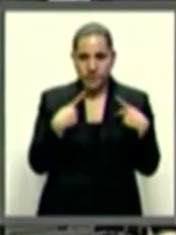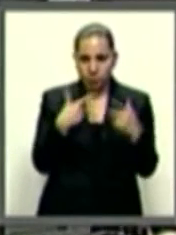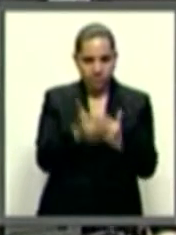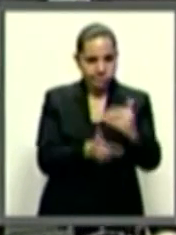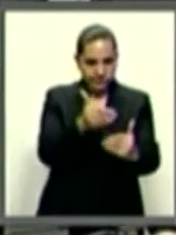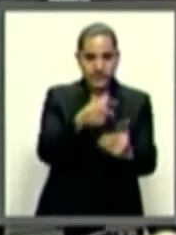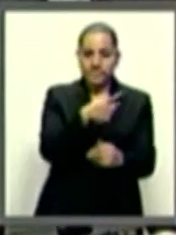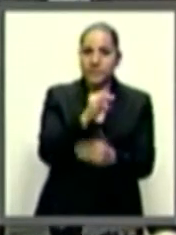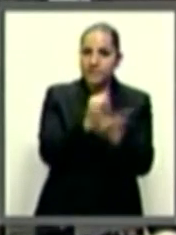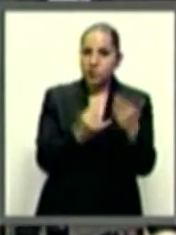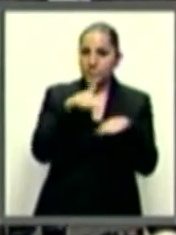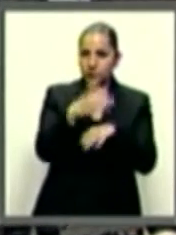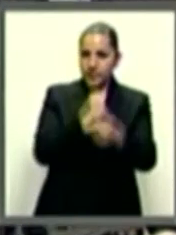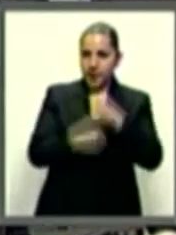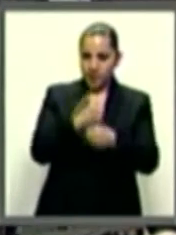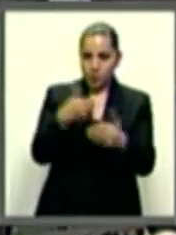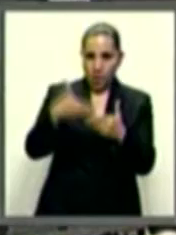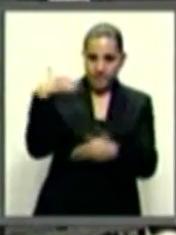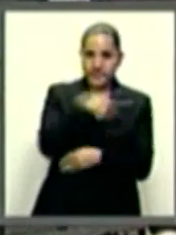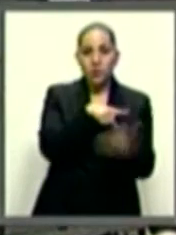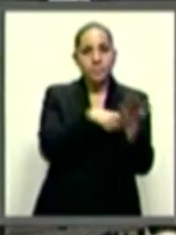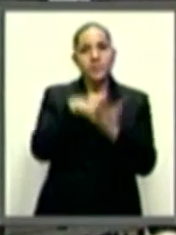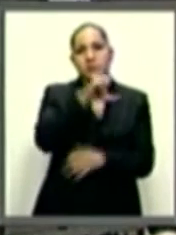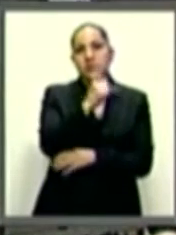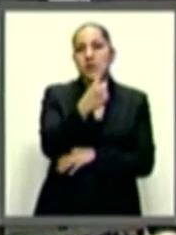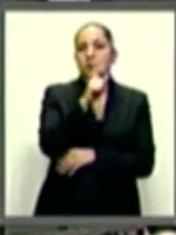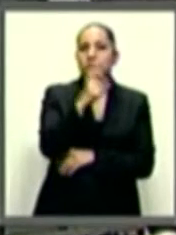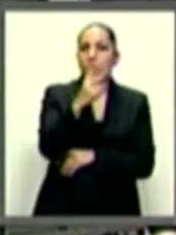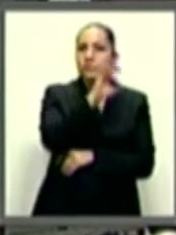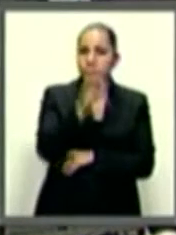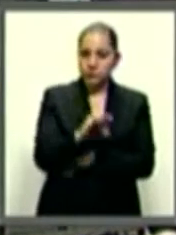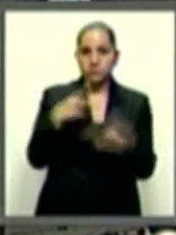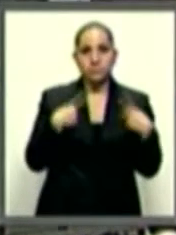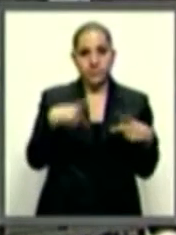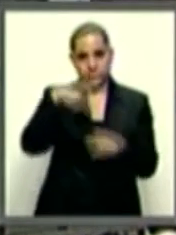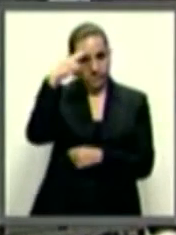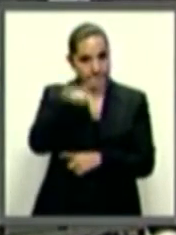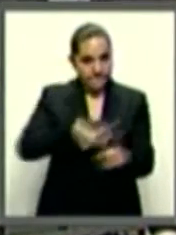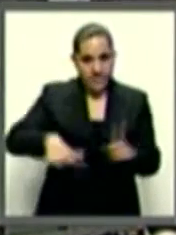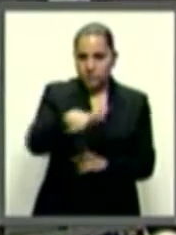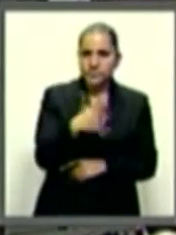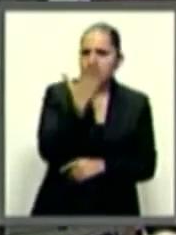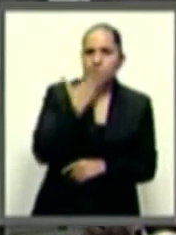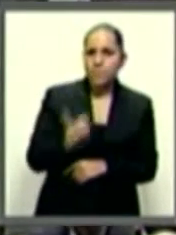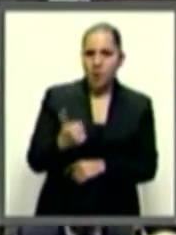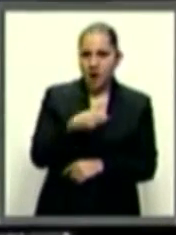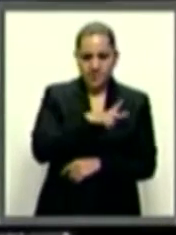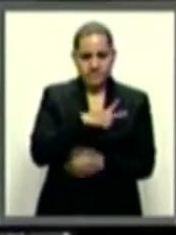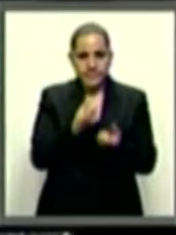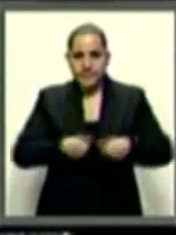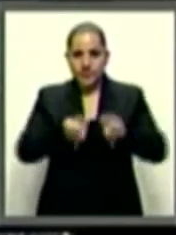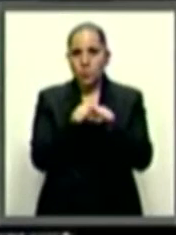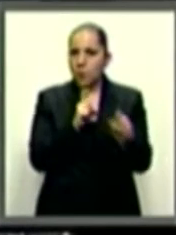anterior, señaló que el 61.2% de la población en México no tiene ningún tipo de seguridad